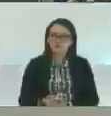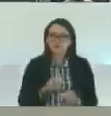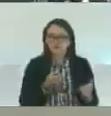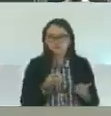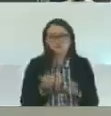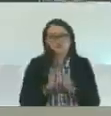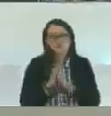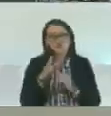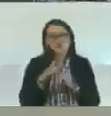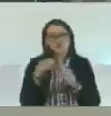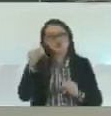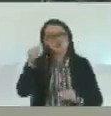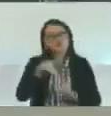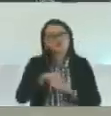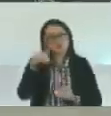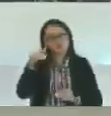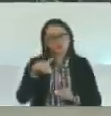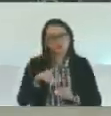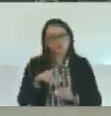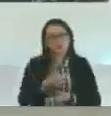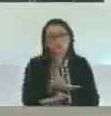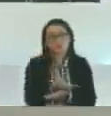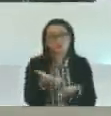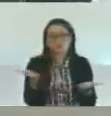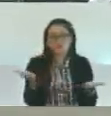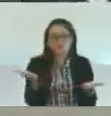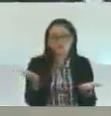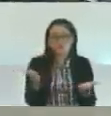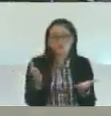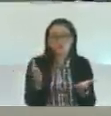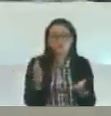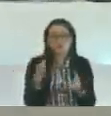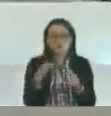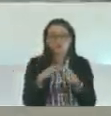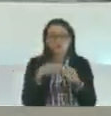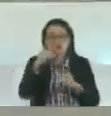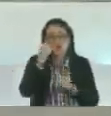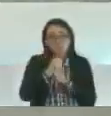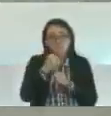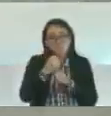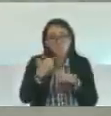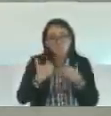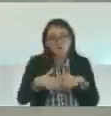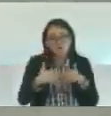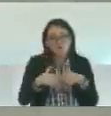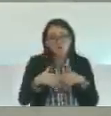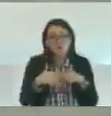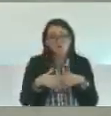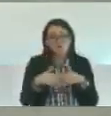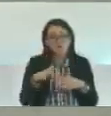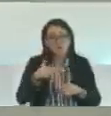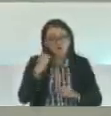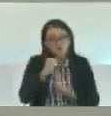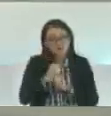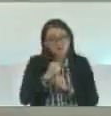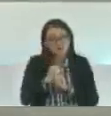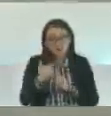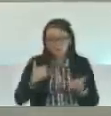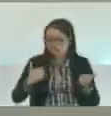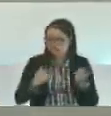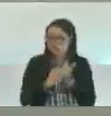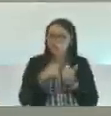votar. A votar a ustedes. A la clase empresarial del país. Que quiere trabajar, cuenten